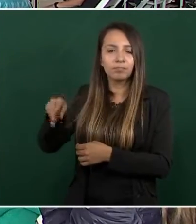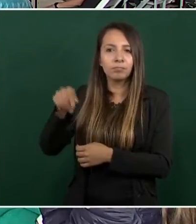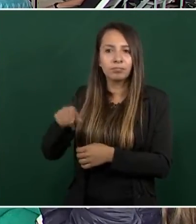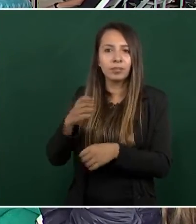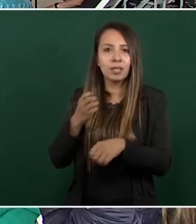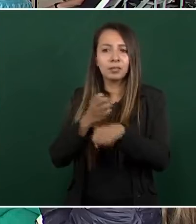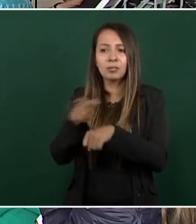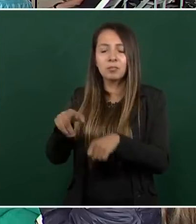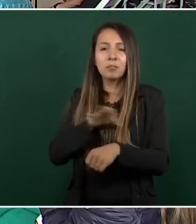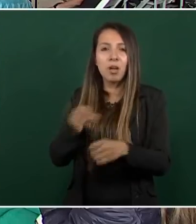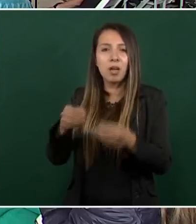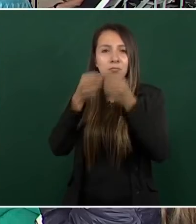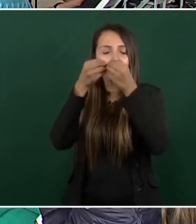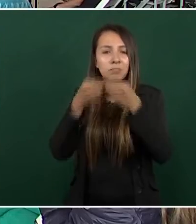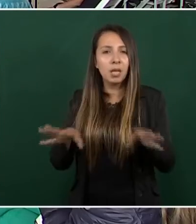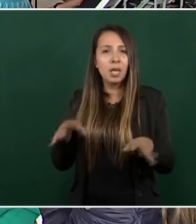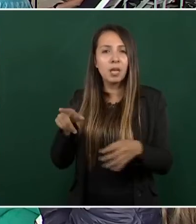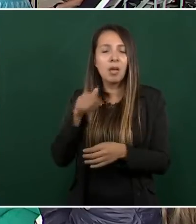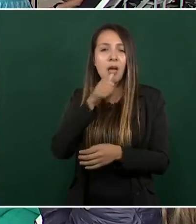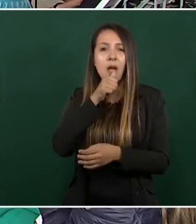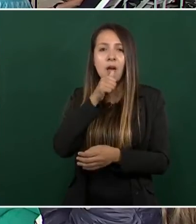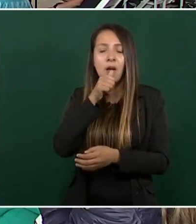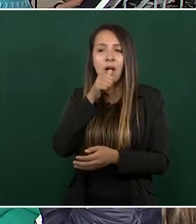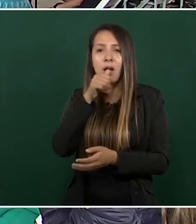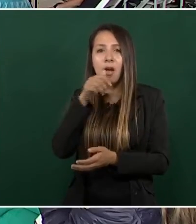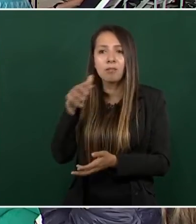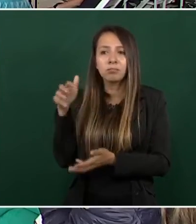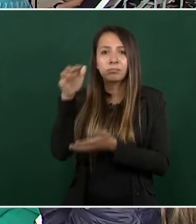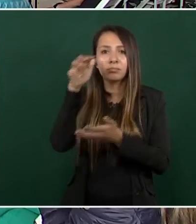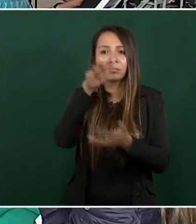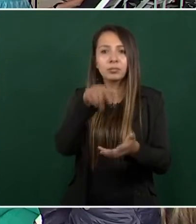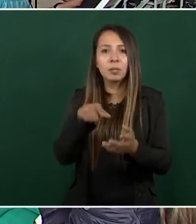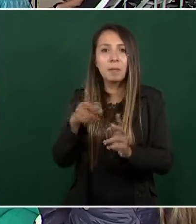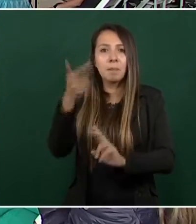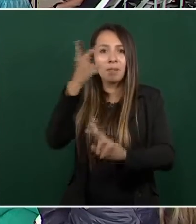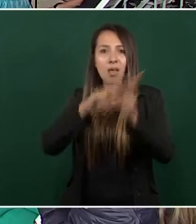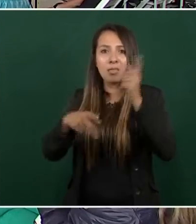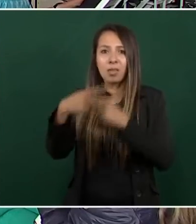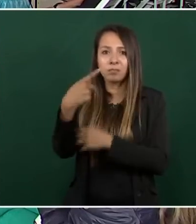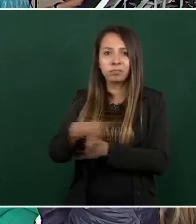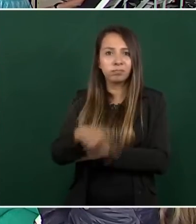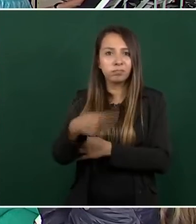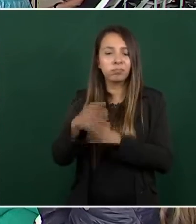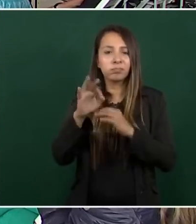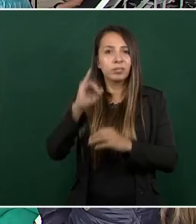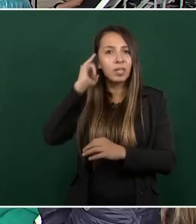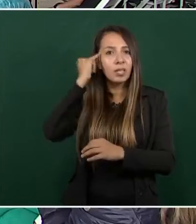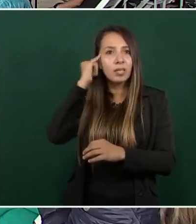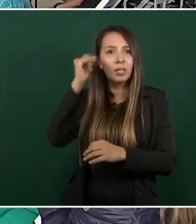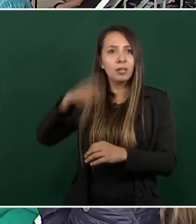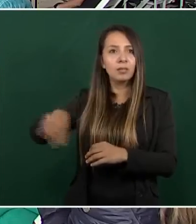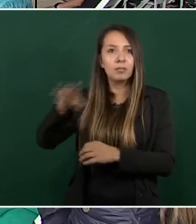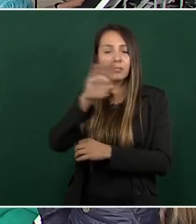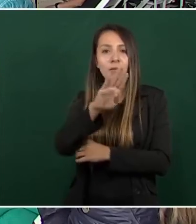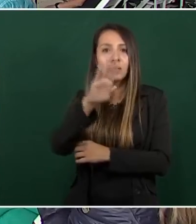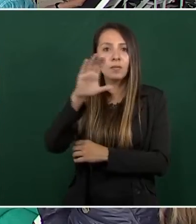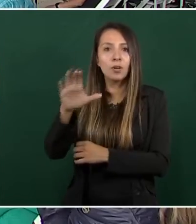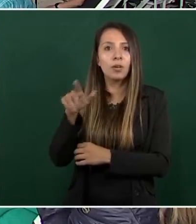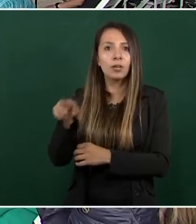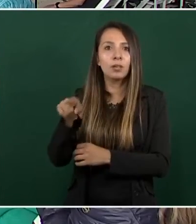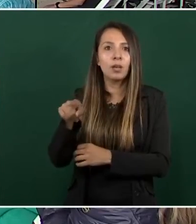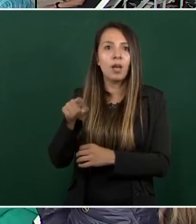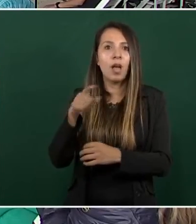podrían echar a perder, que no se han entregado, y algunas de ellas son plantas endémicas de la población indígena de Baja California, que ha